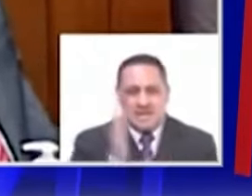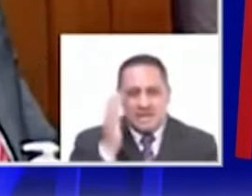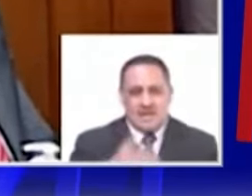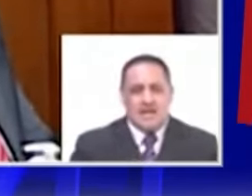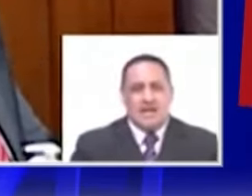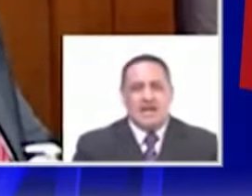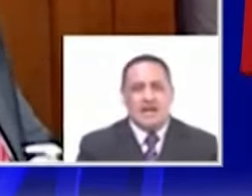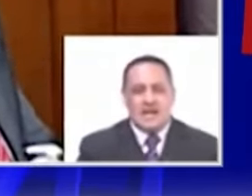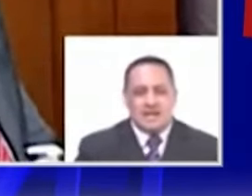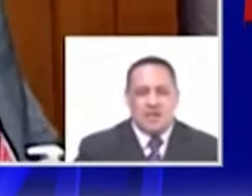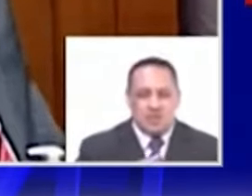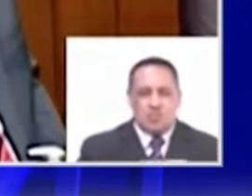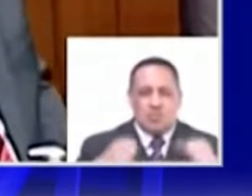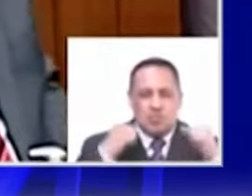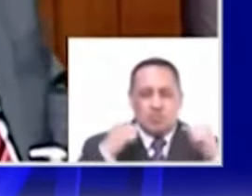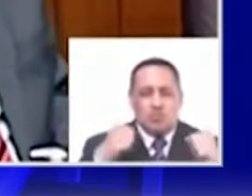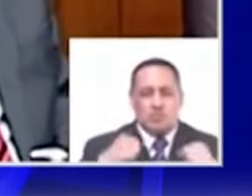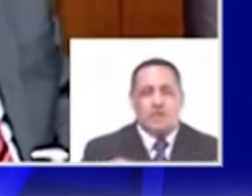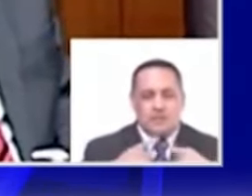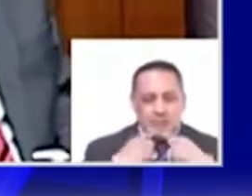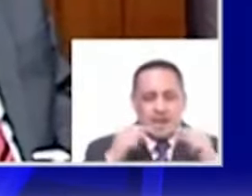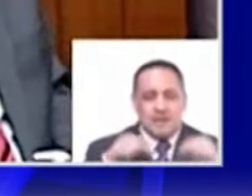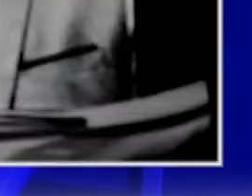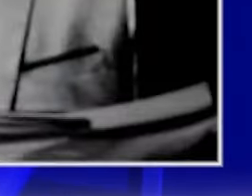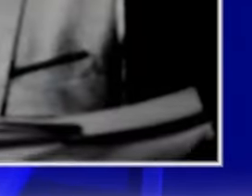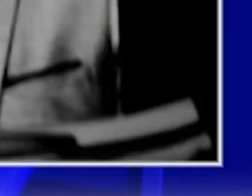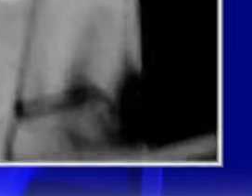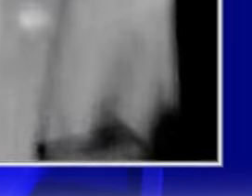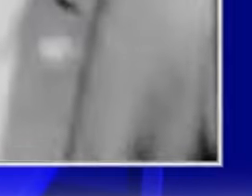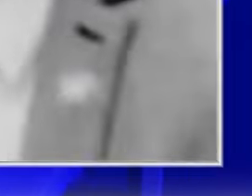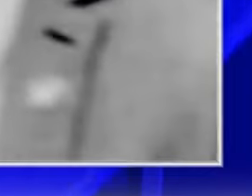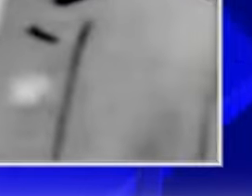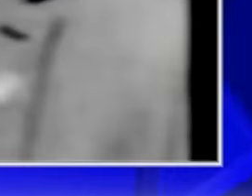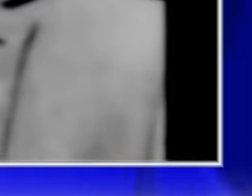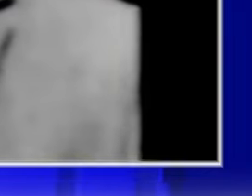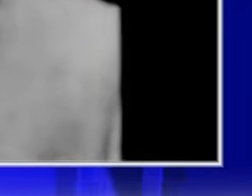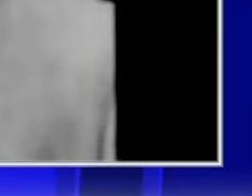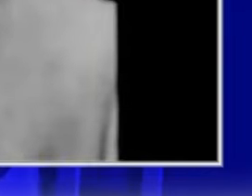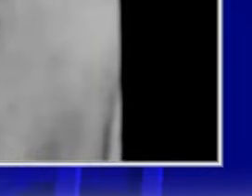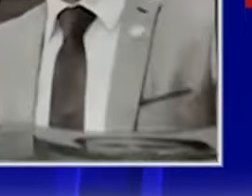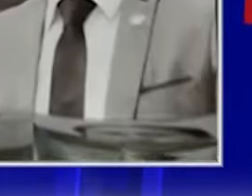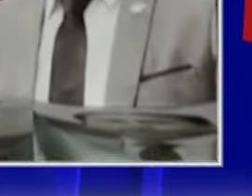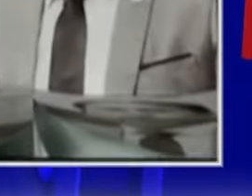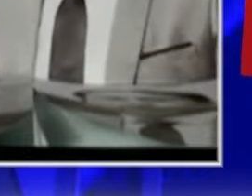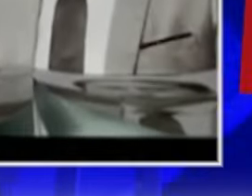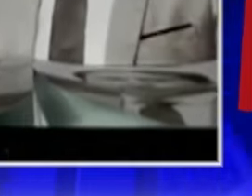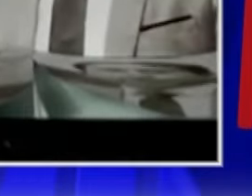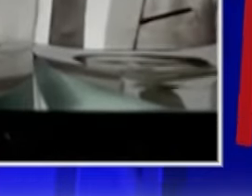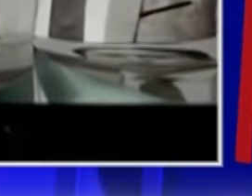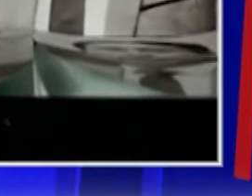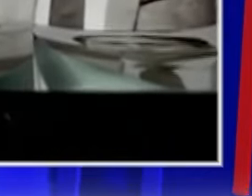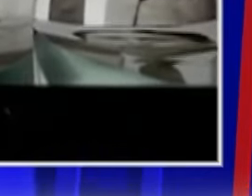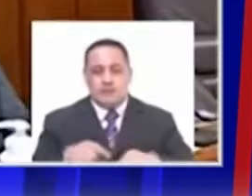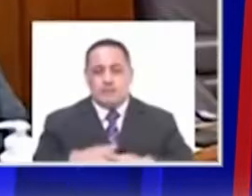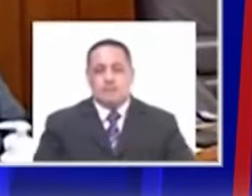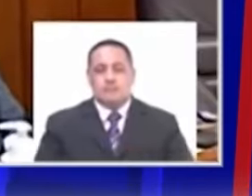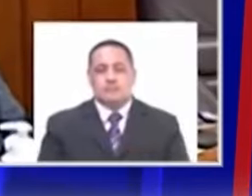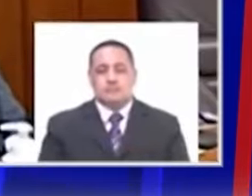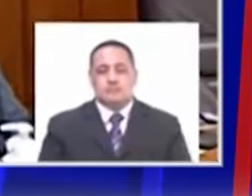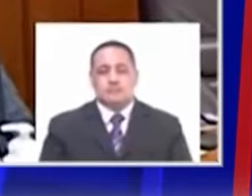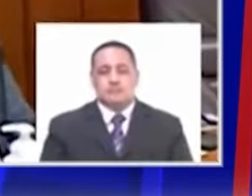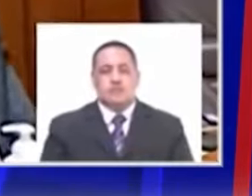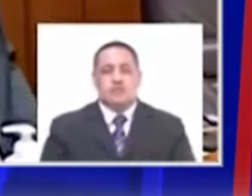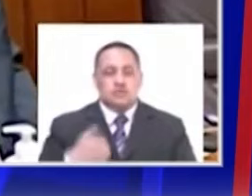Freddy Díaz estaríamos hablando de un parlamentario de este periodo un exparlamentario de este periodo con una condena por un